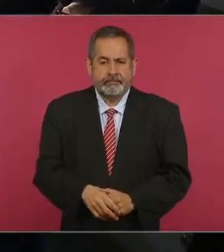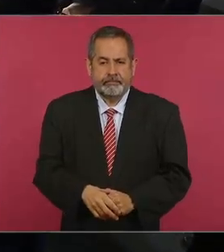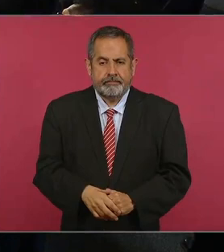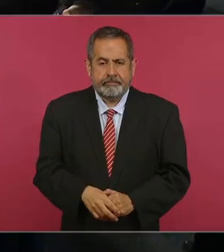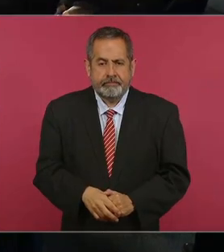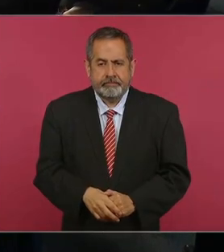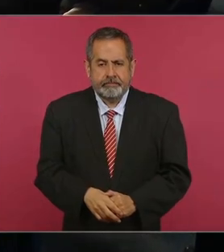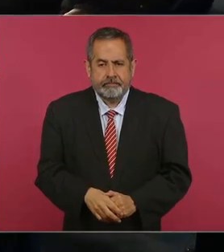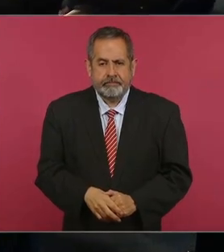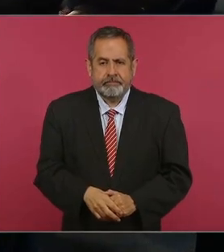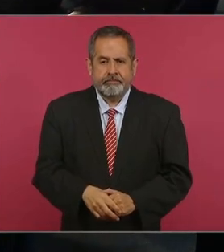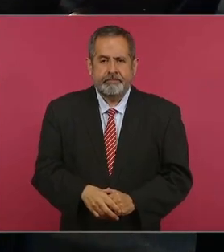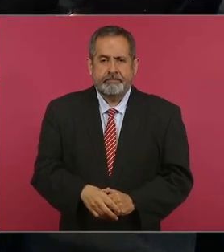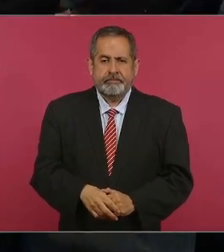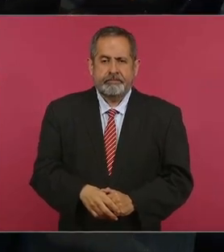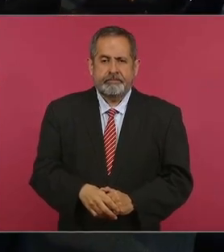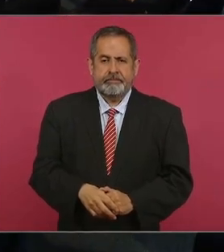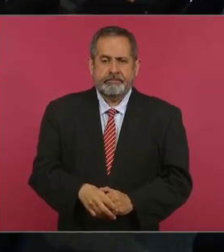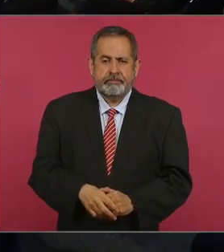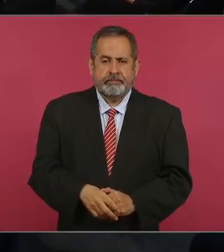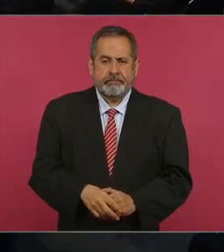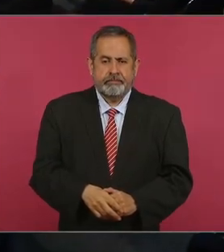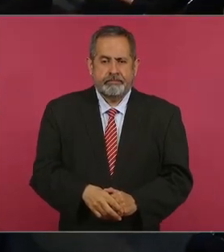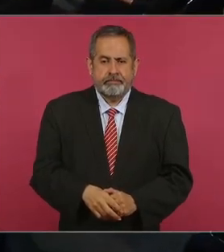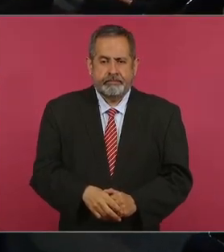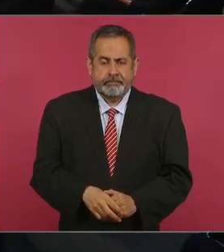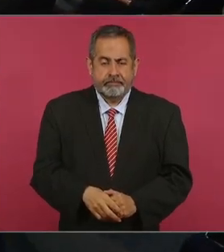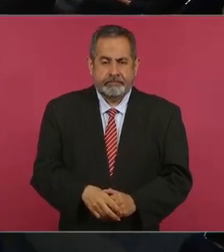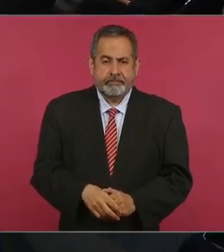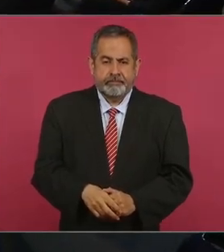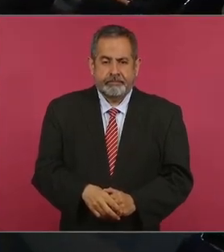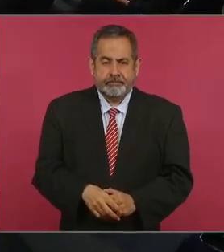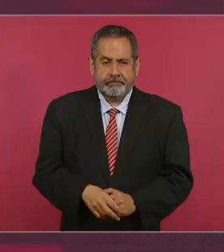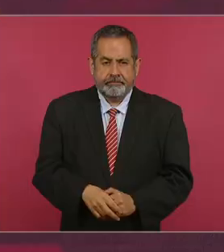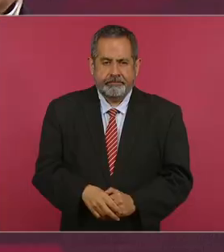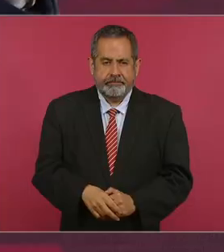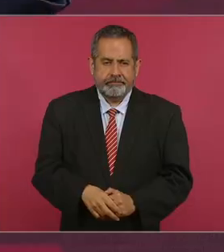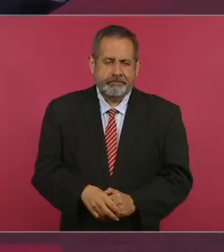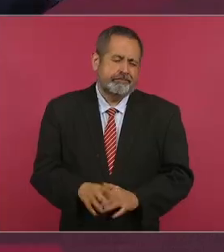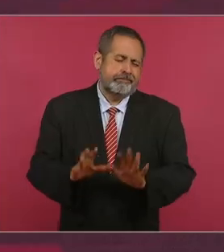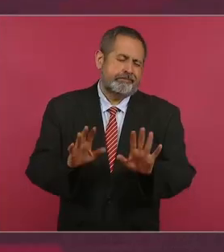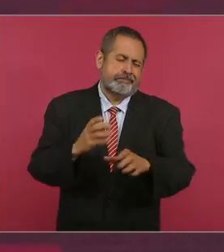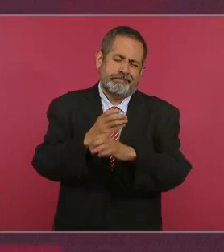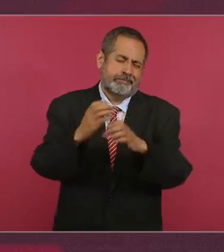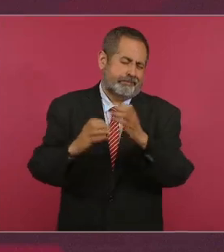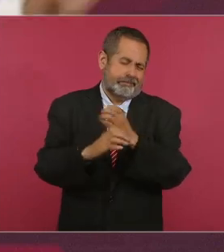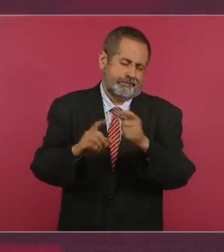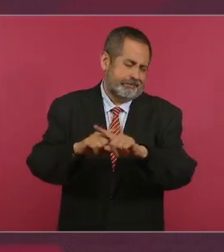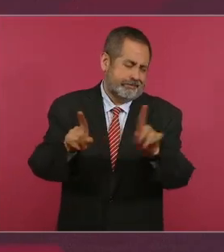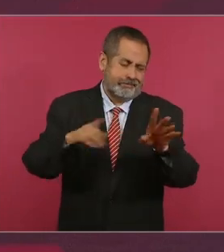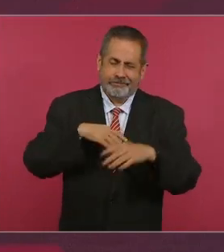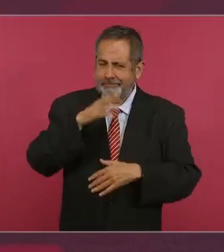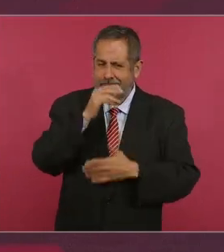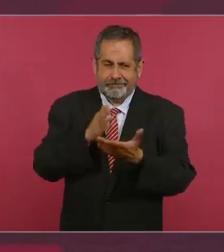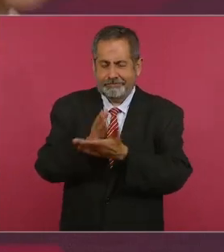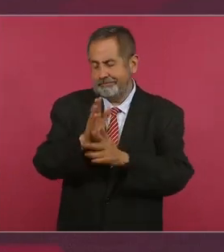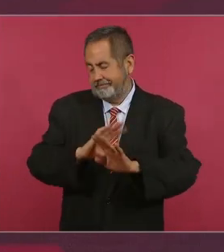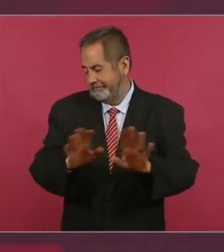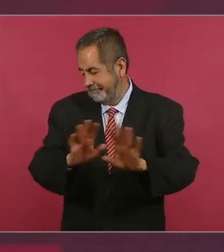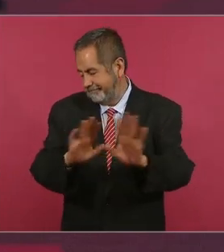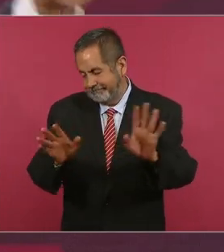Sheinbaum si todavía no concluye el procedimiento de aceptación de la renuncia? Pues ya eso es otra cosa, ya no me quiero meter porque